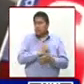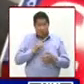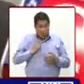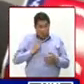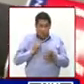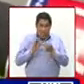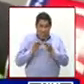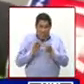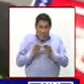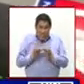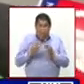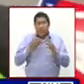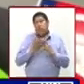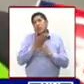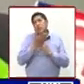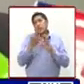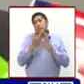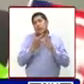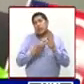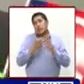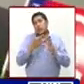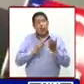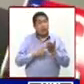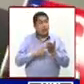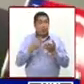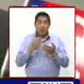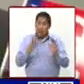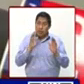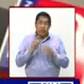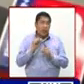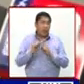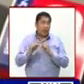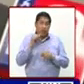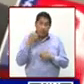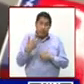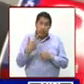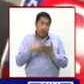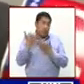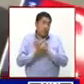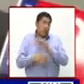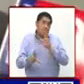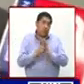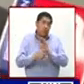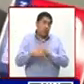de regular sus atribuciones a través de reglamentos. Esto preestablecido en el artículo 3 del proyecto de ley